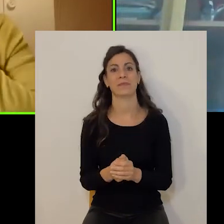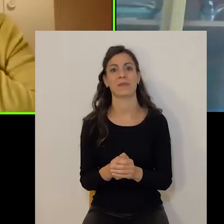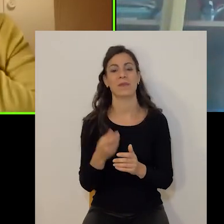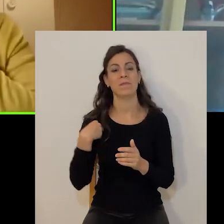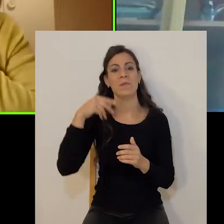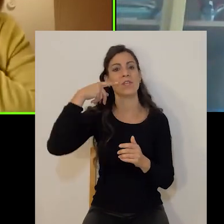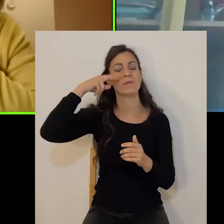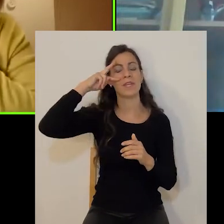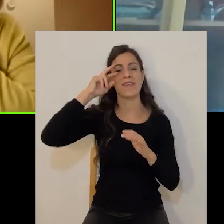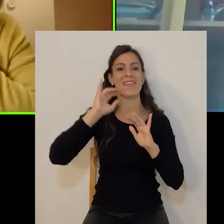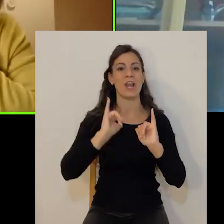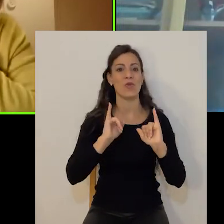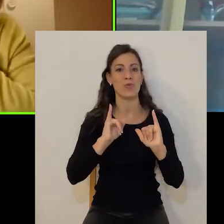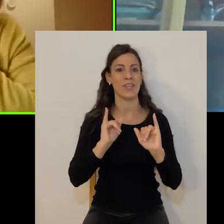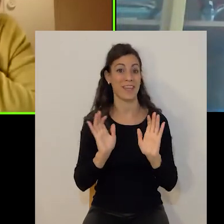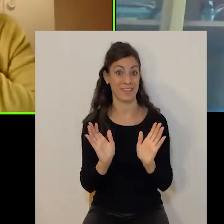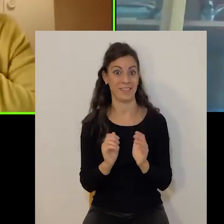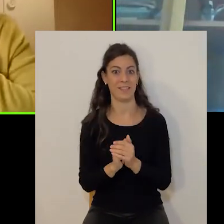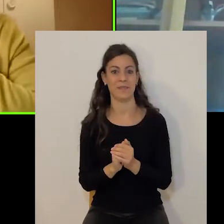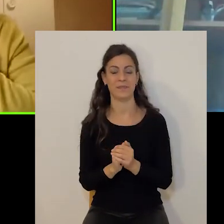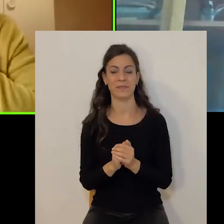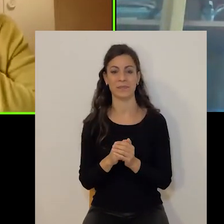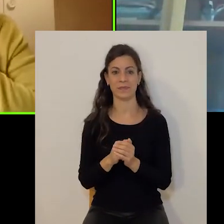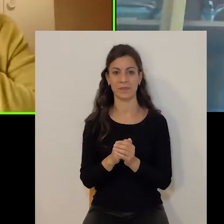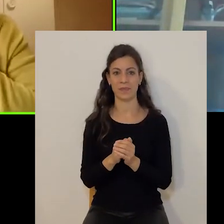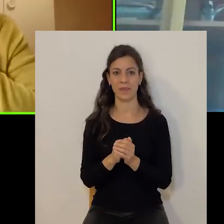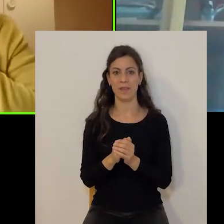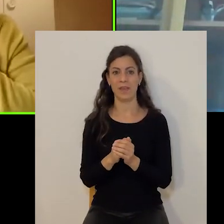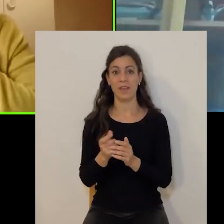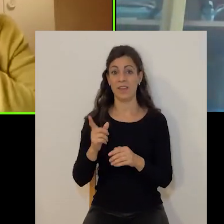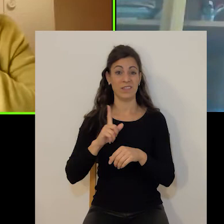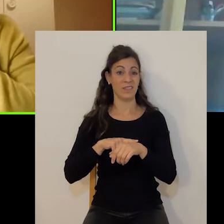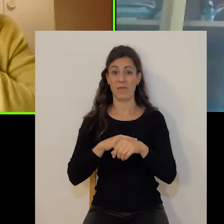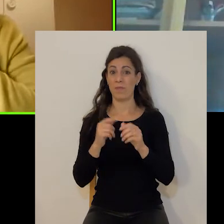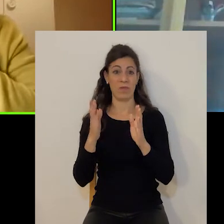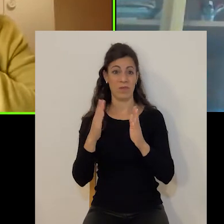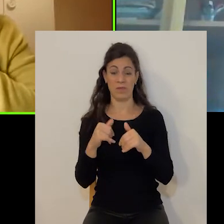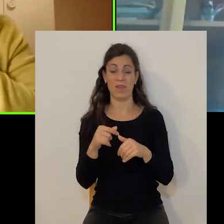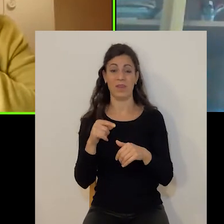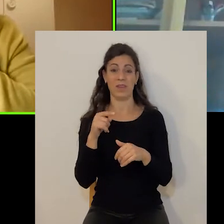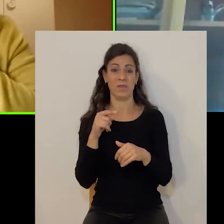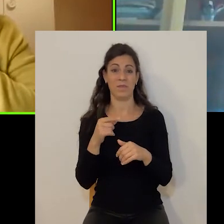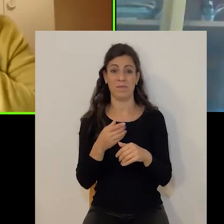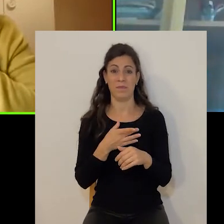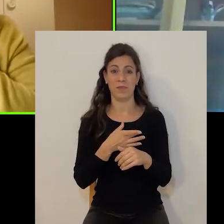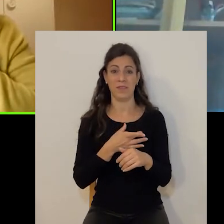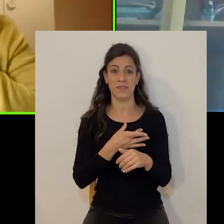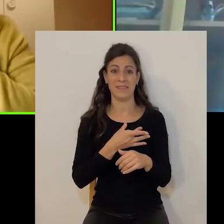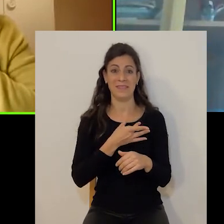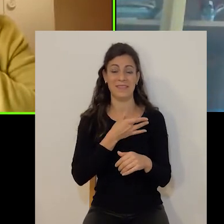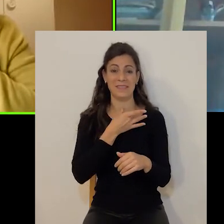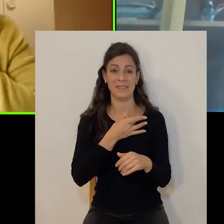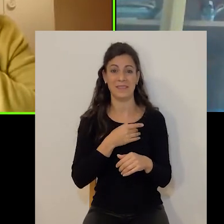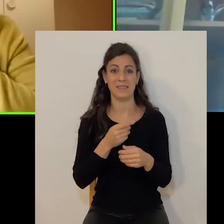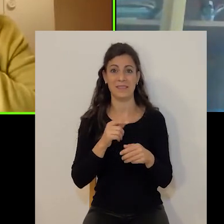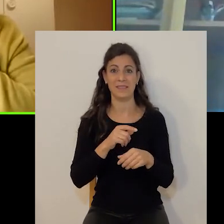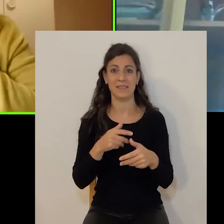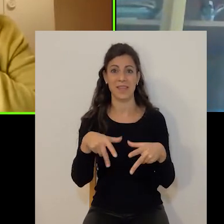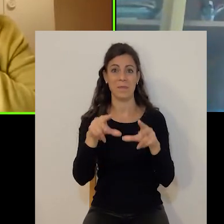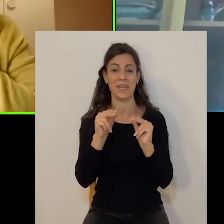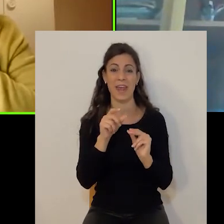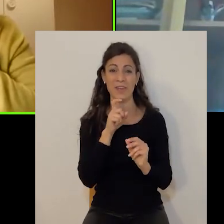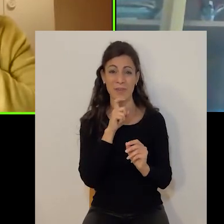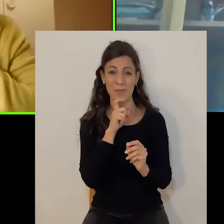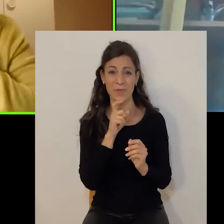Nuria, ya no tenemos mucho tiempo. Para terminar, haznos una propuesta para hacer ahora cuando lleguemos a casa, que hemos aprendido